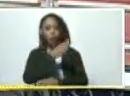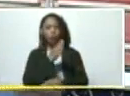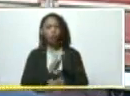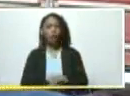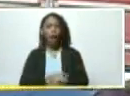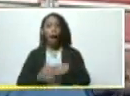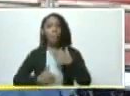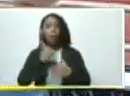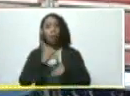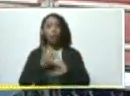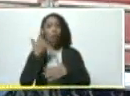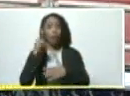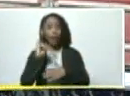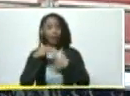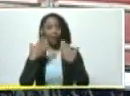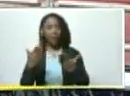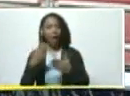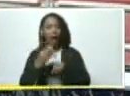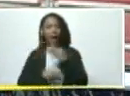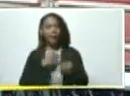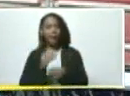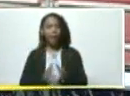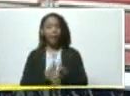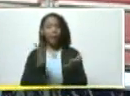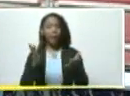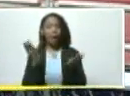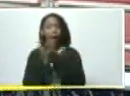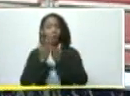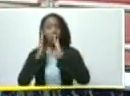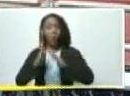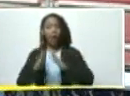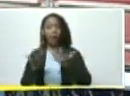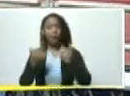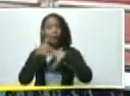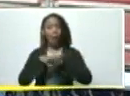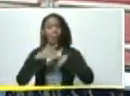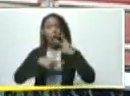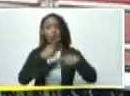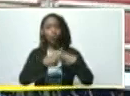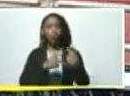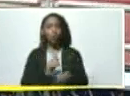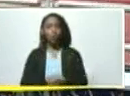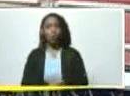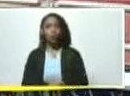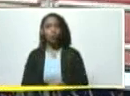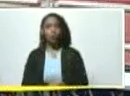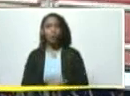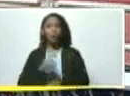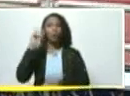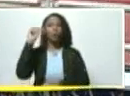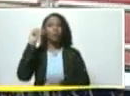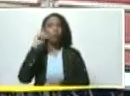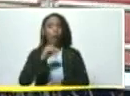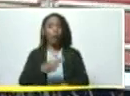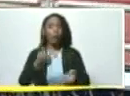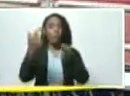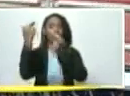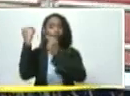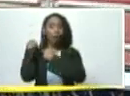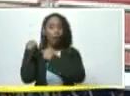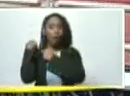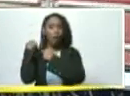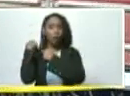a los proyectos que van a surgir de las granjas, escuelas integrales productivas. Así que también encargo